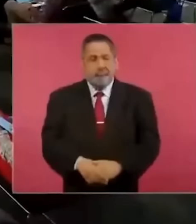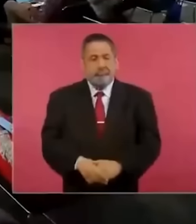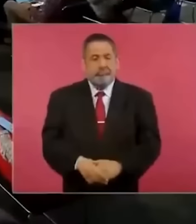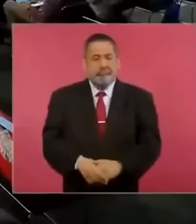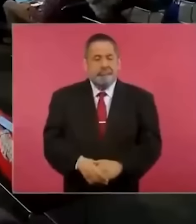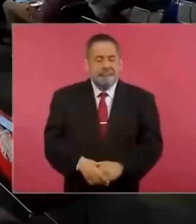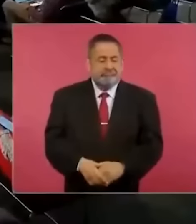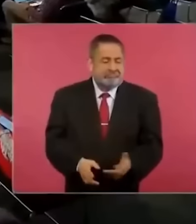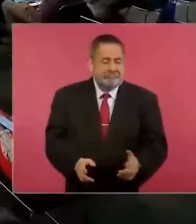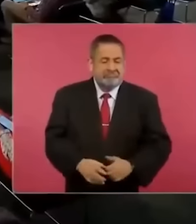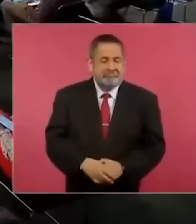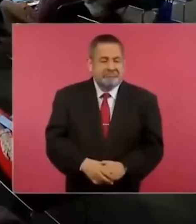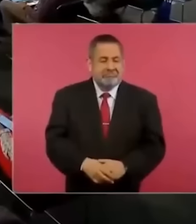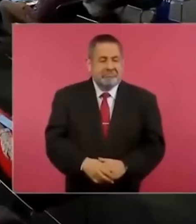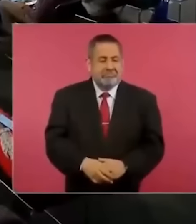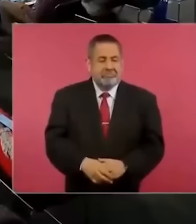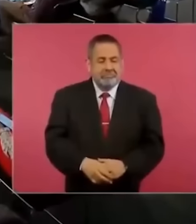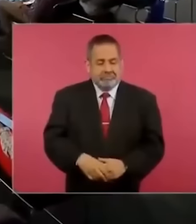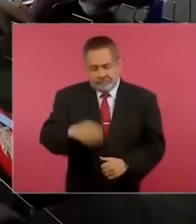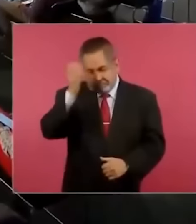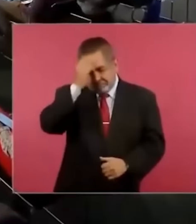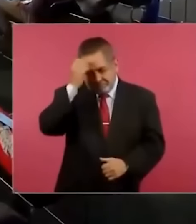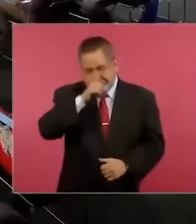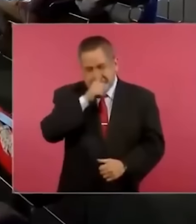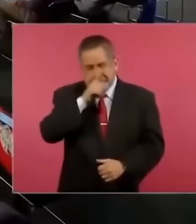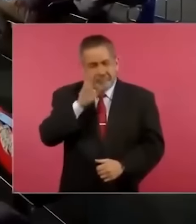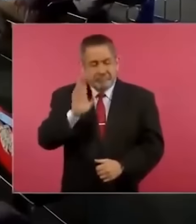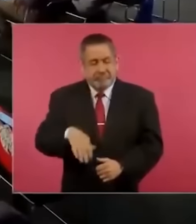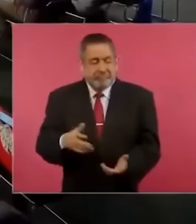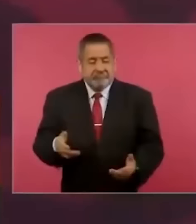Pues no. Tengo opinión,